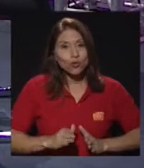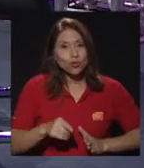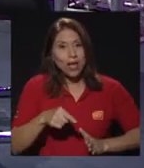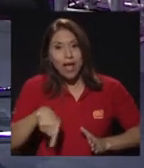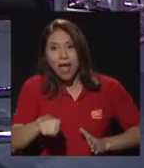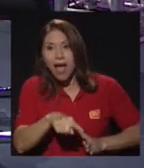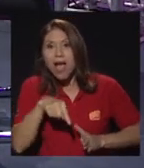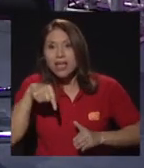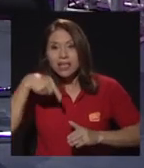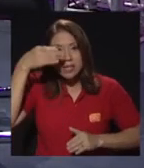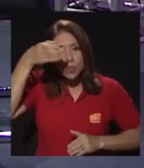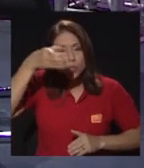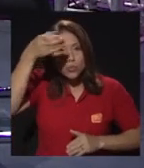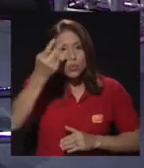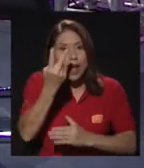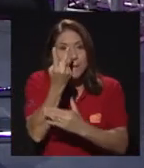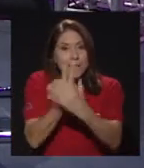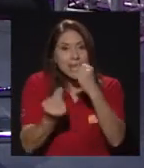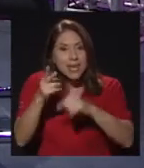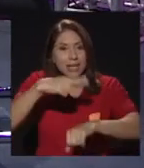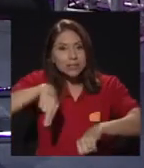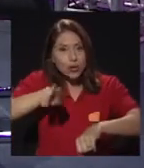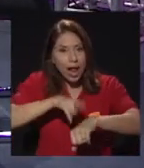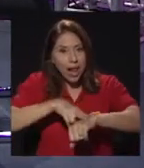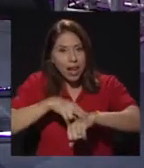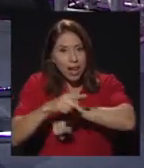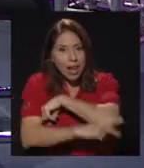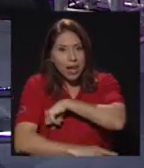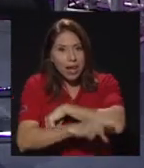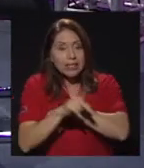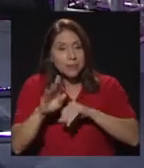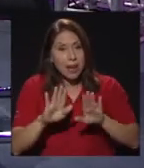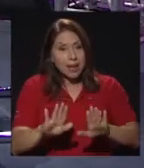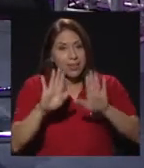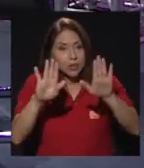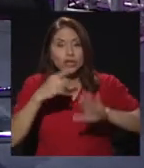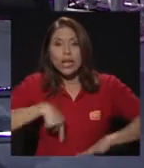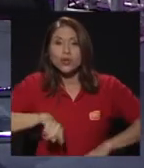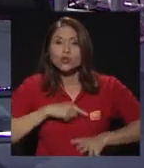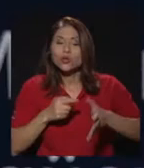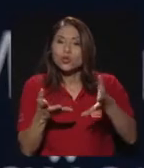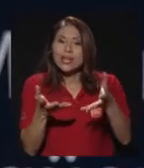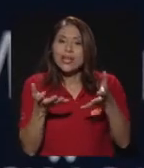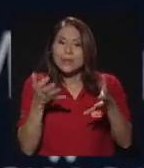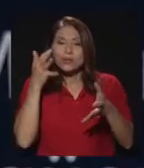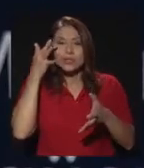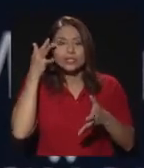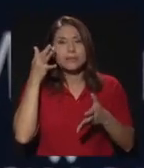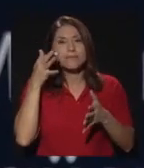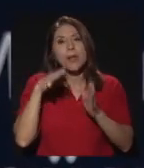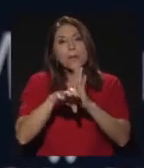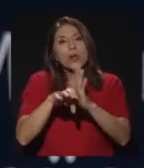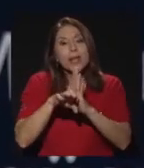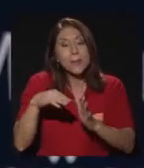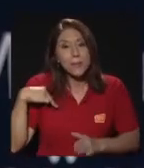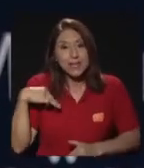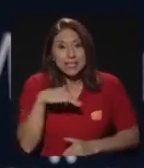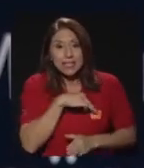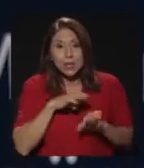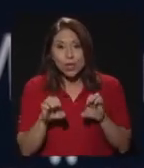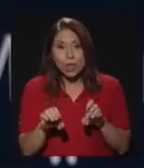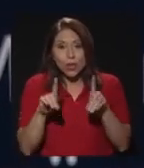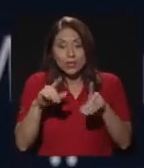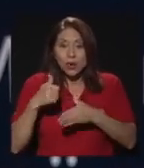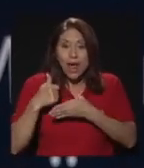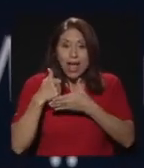es maravilloso. Queremos que, sea, por ejemplo, el Ministerio de Educación ayude a los maestros para